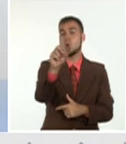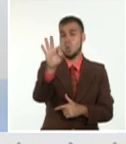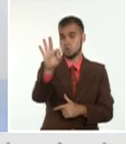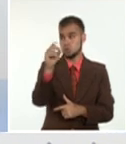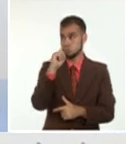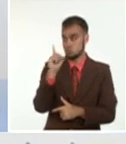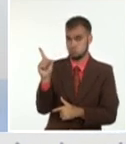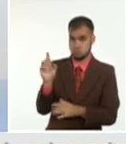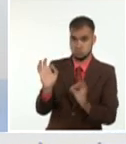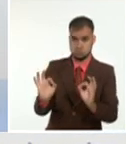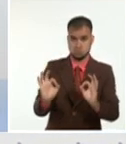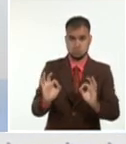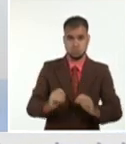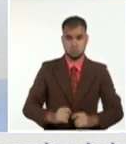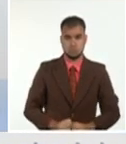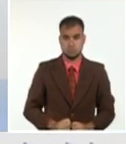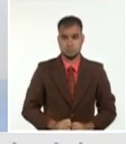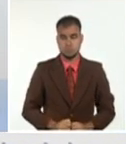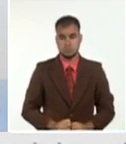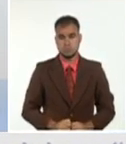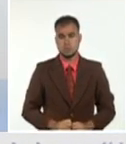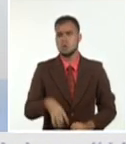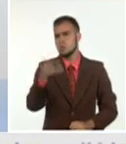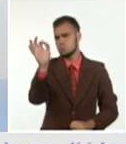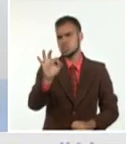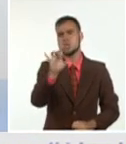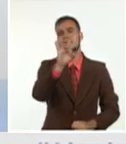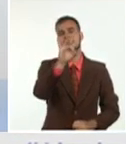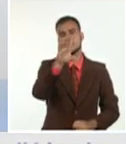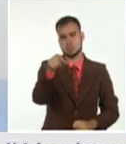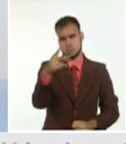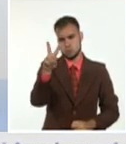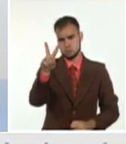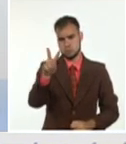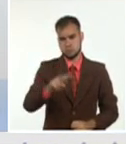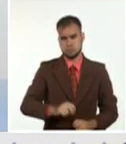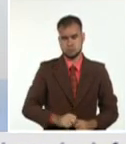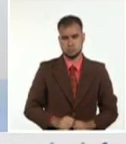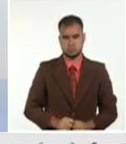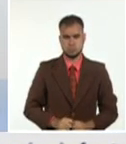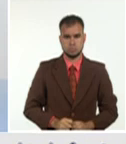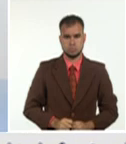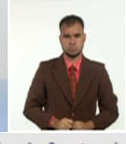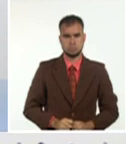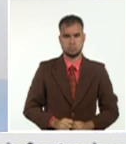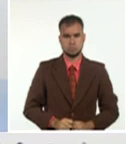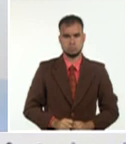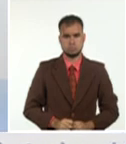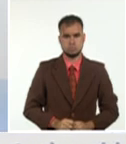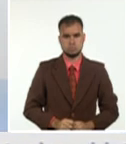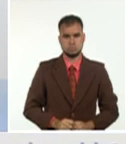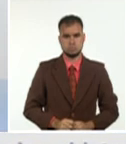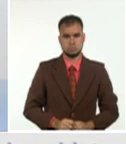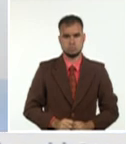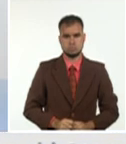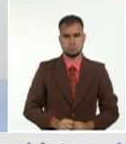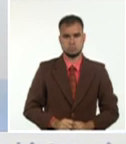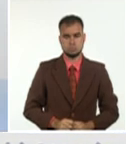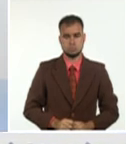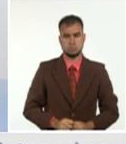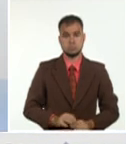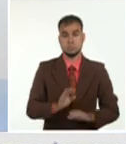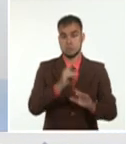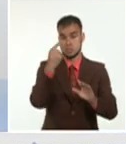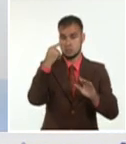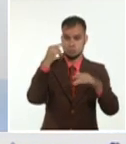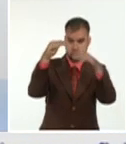208 en el día de ayer, que es el 15,2% de todos los diagnosticados. Y de estos 208,